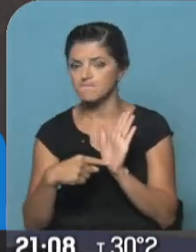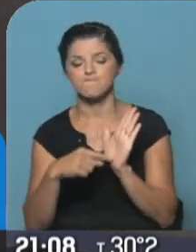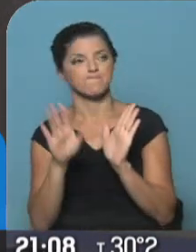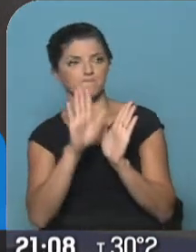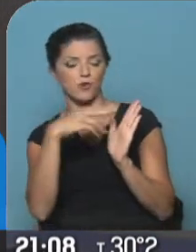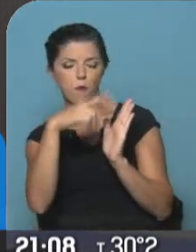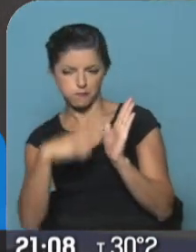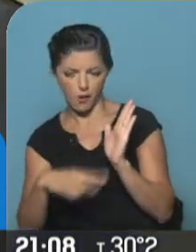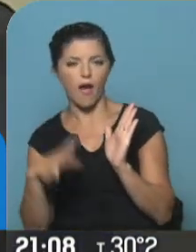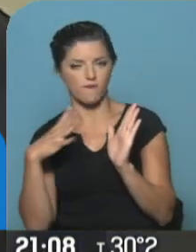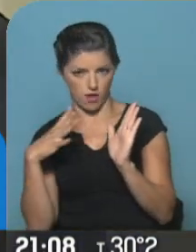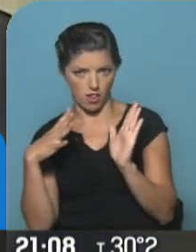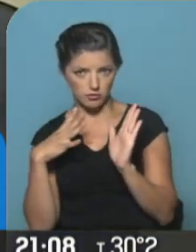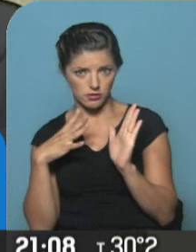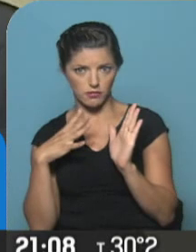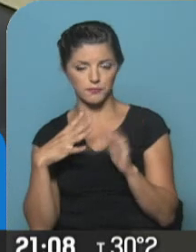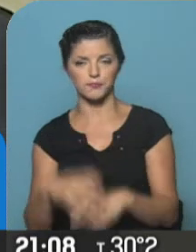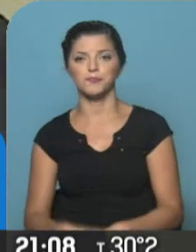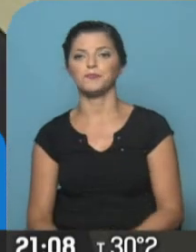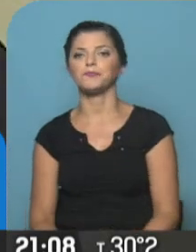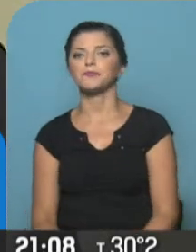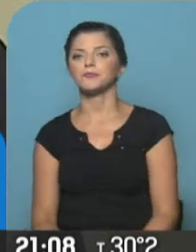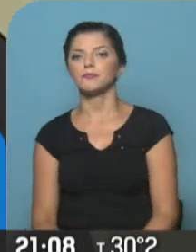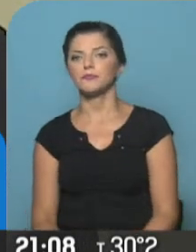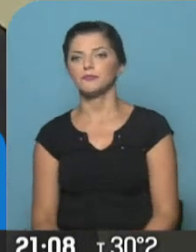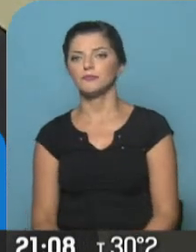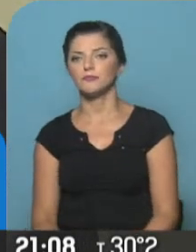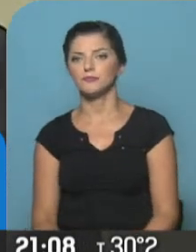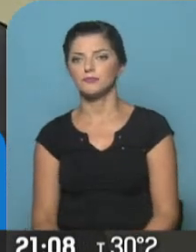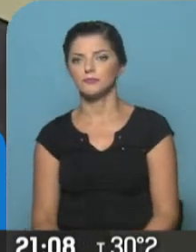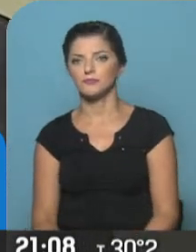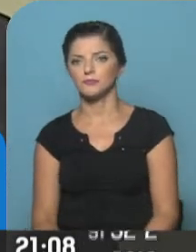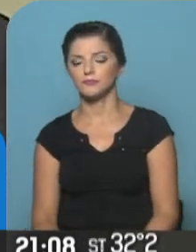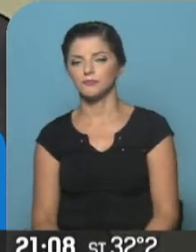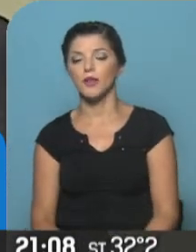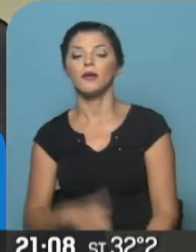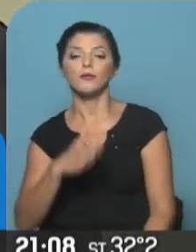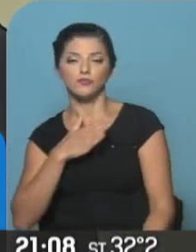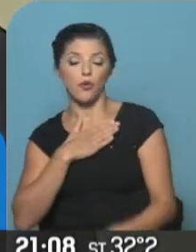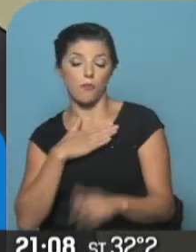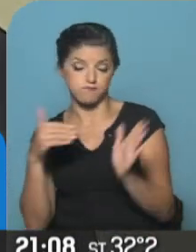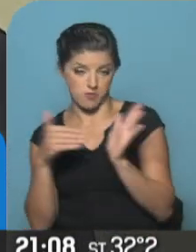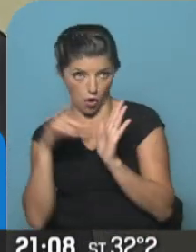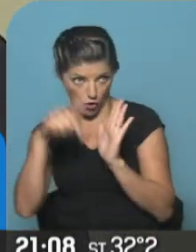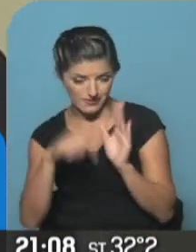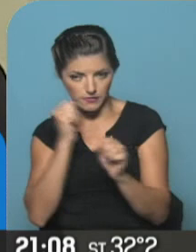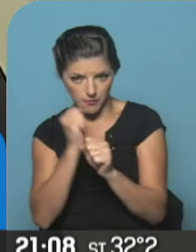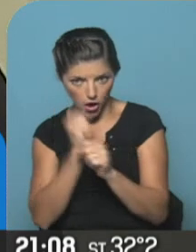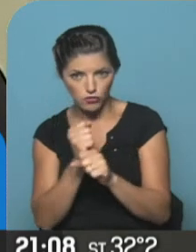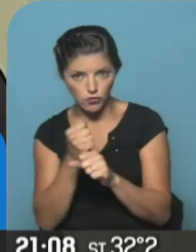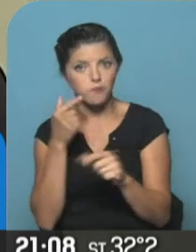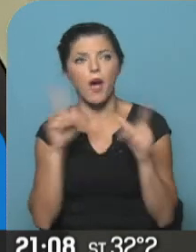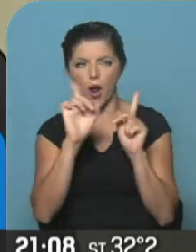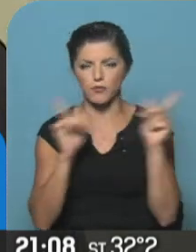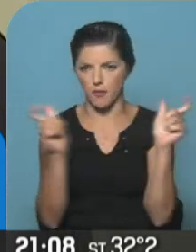por completo. Yo he estado con algunas reuniones que tuve de acuerdo a mi agenda, pero estamos en conocimiento que